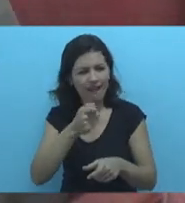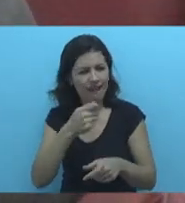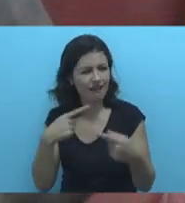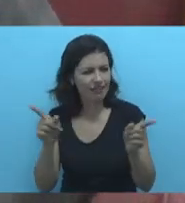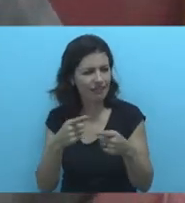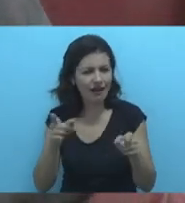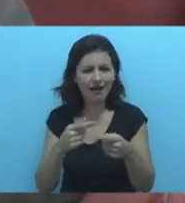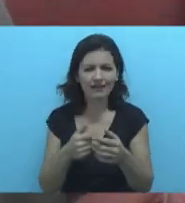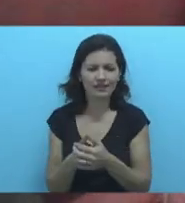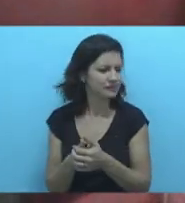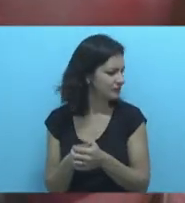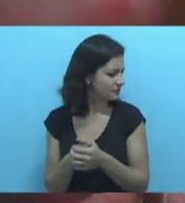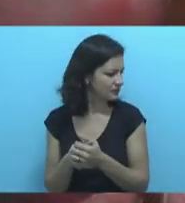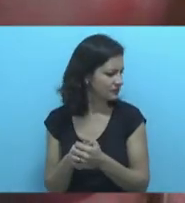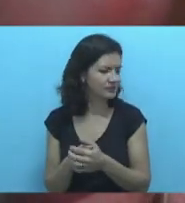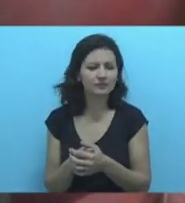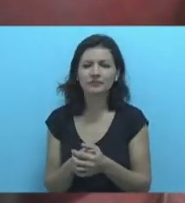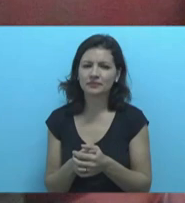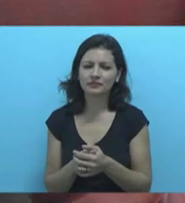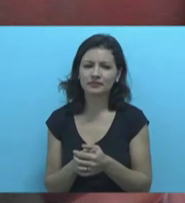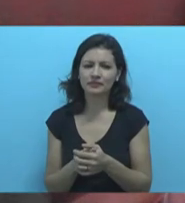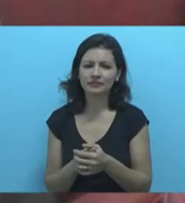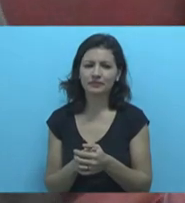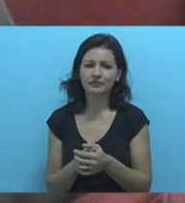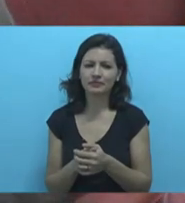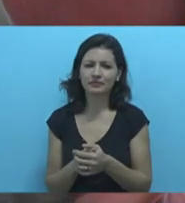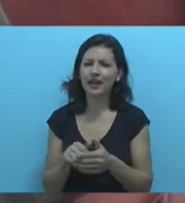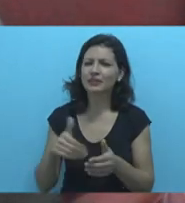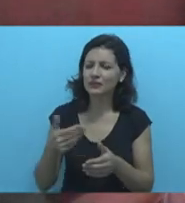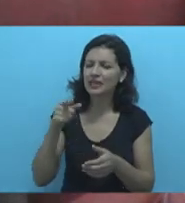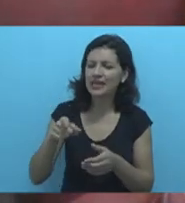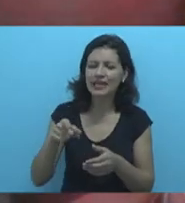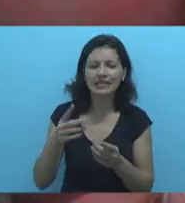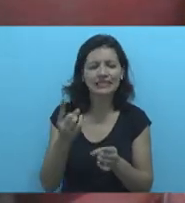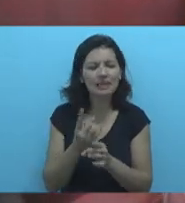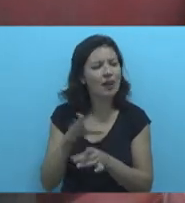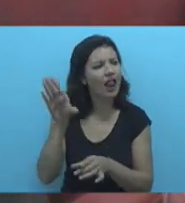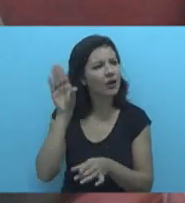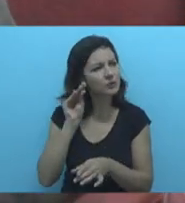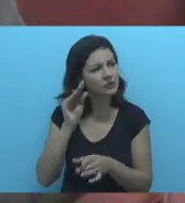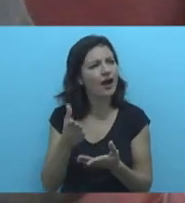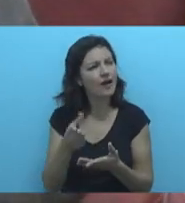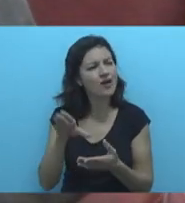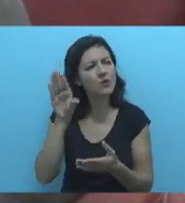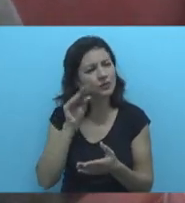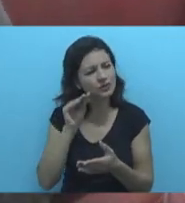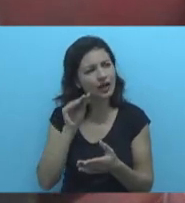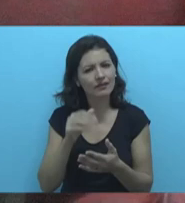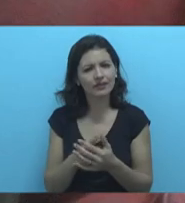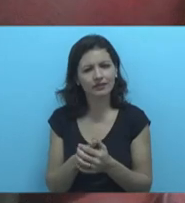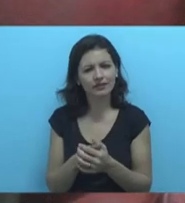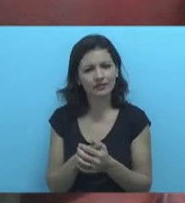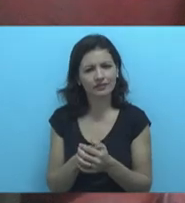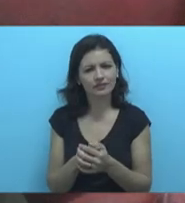de cumbia, y eso me hacía decir que Miguel escuchaba, ¿no? Escuchaba mucho y te enseñaba